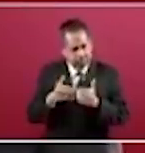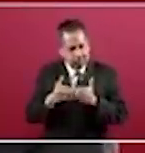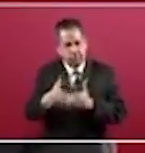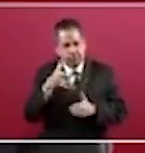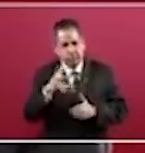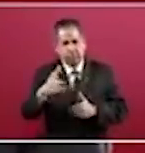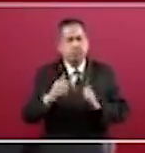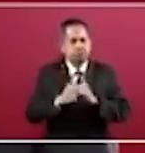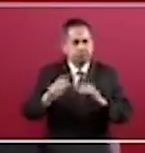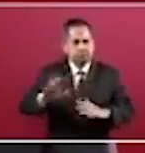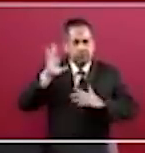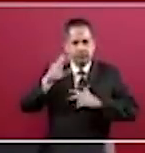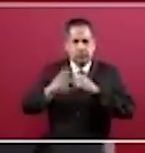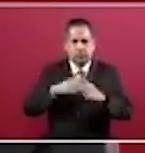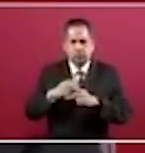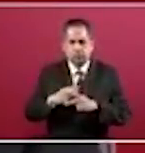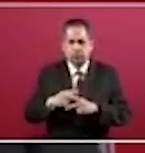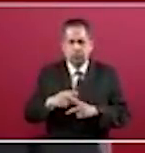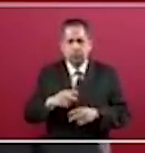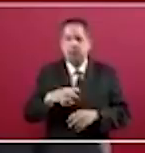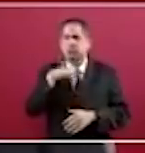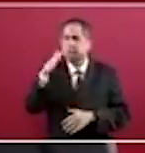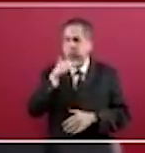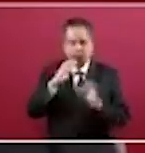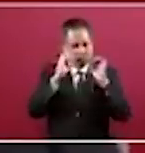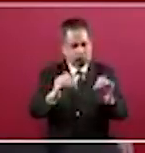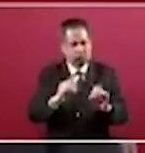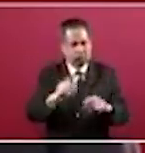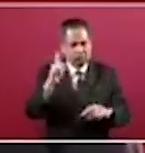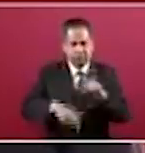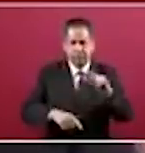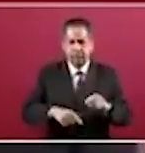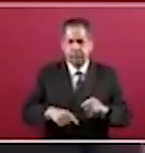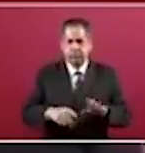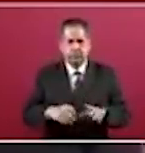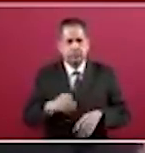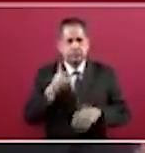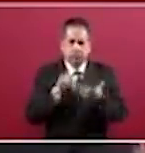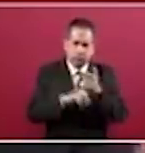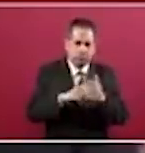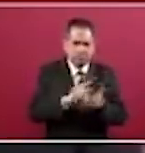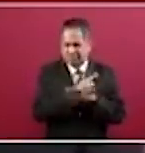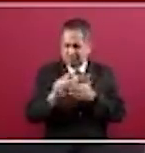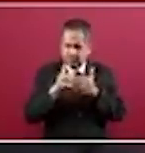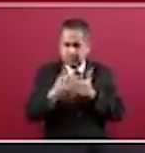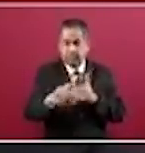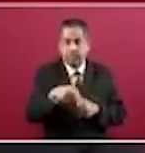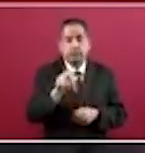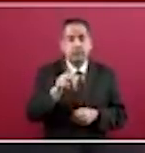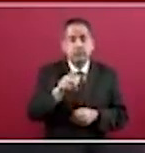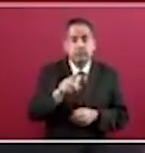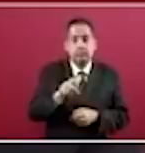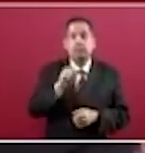y hacer el compromiso de cero corrupción, cero impunidad, una etapa nueva. Pero